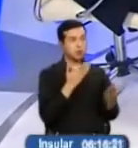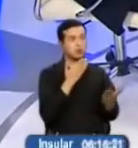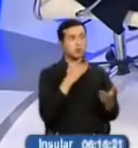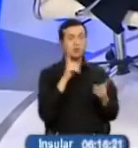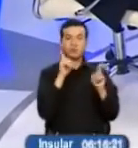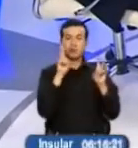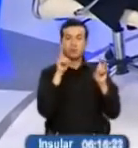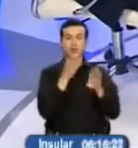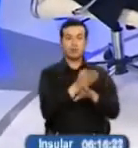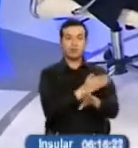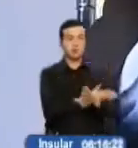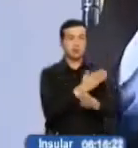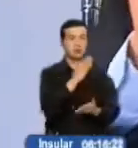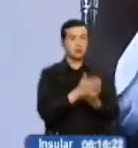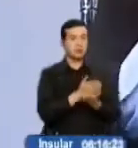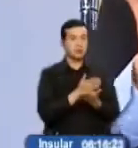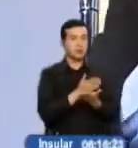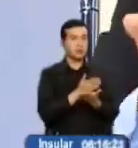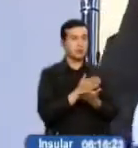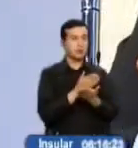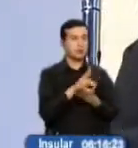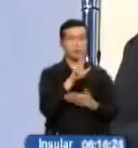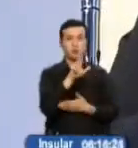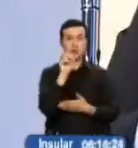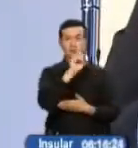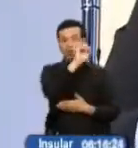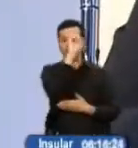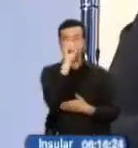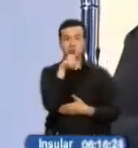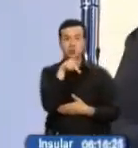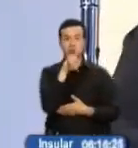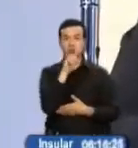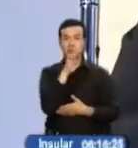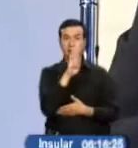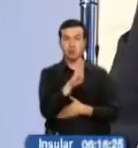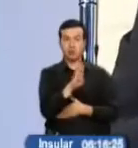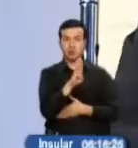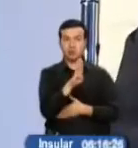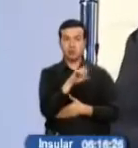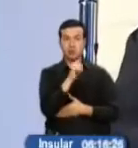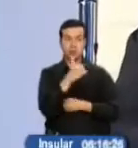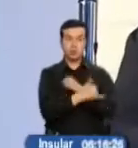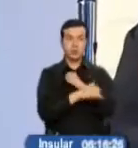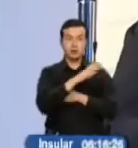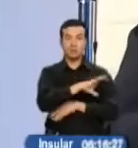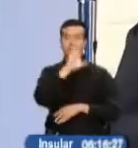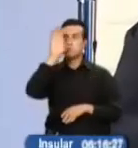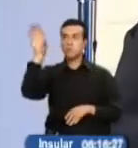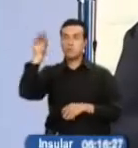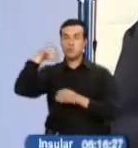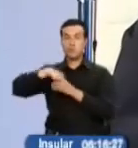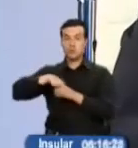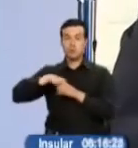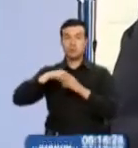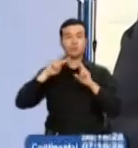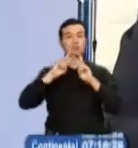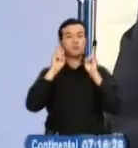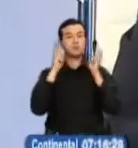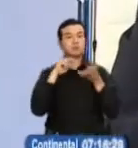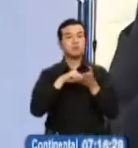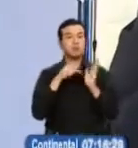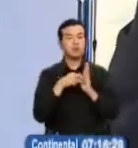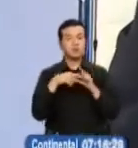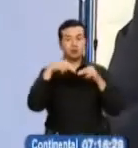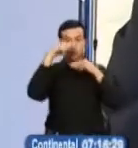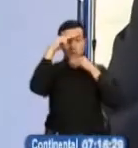Y por cierto, gracias antes de irnos a la pausa, el 30% del Producto Interno Bruto fuera del país es un tema que no debe ser